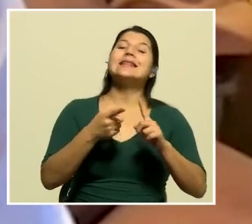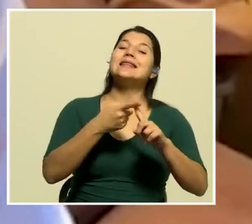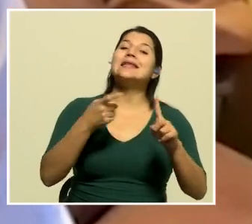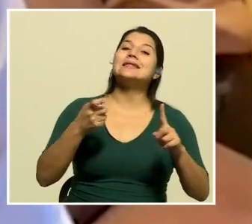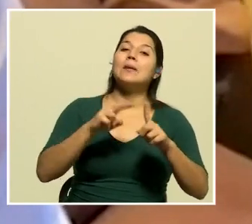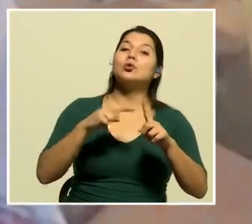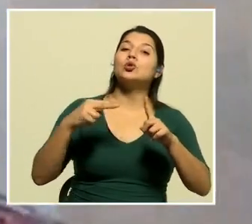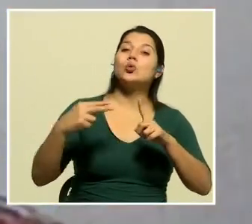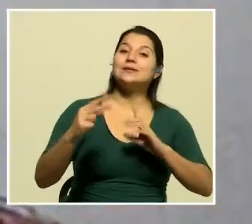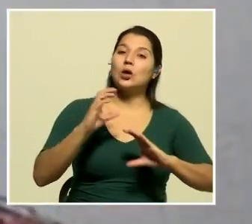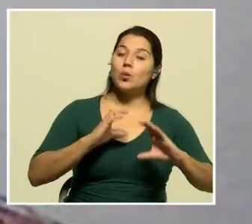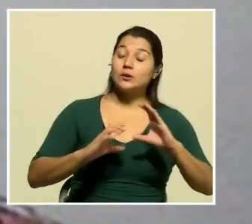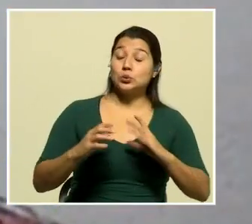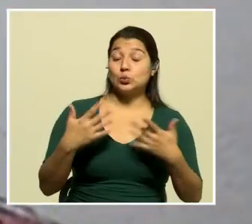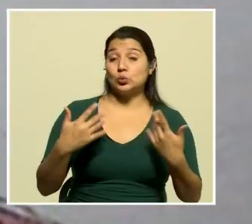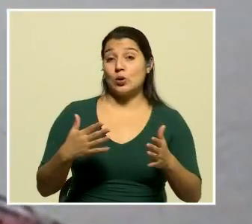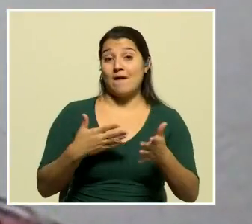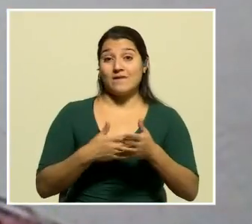importantísimas.